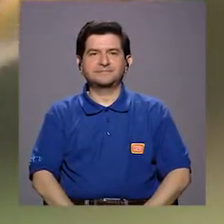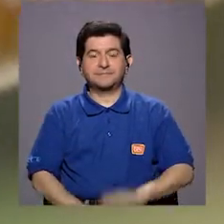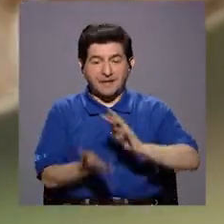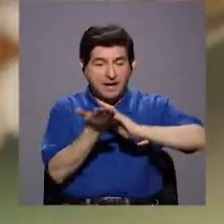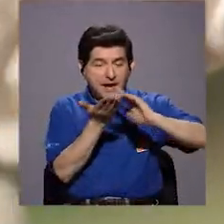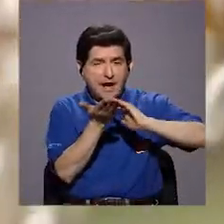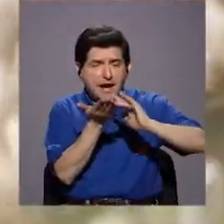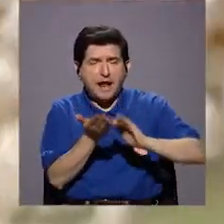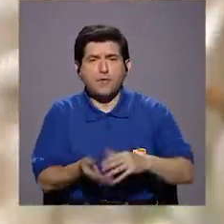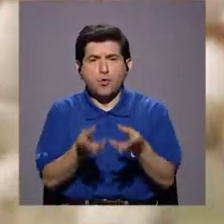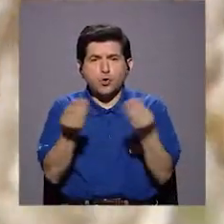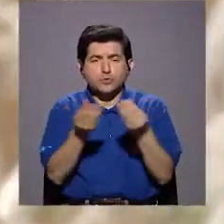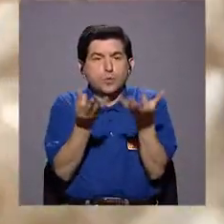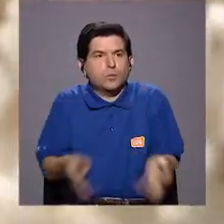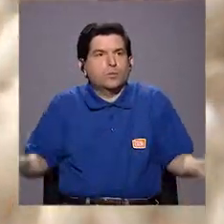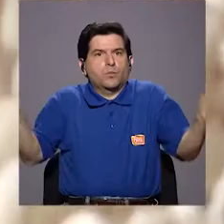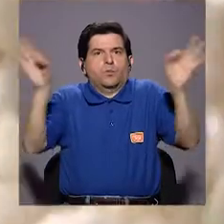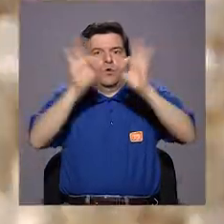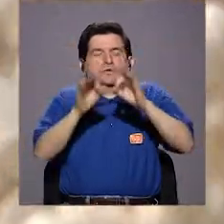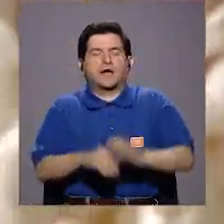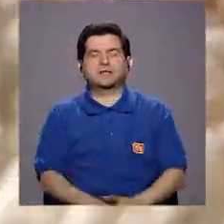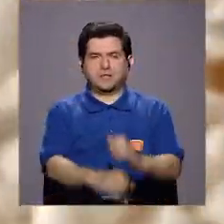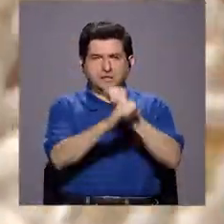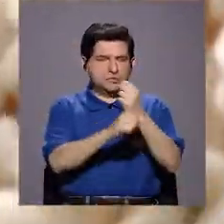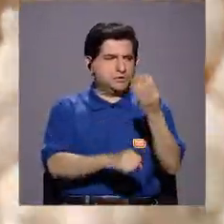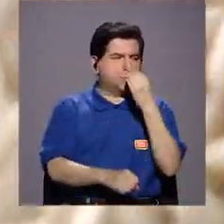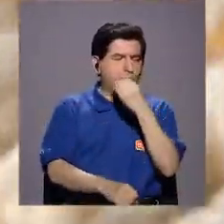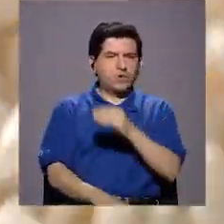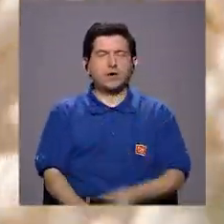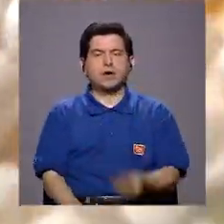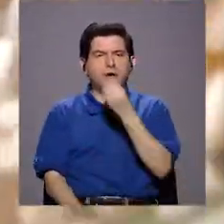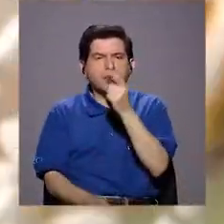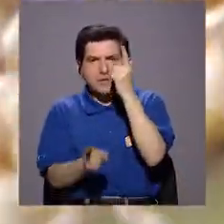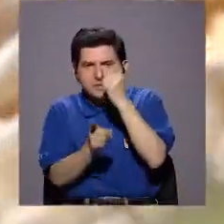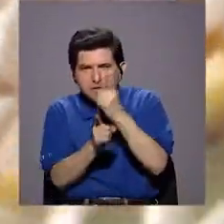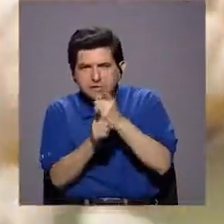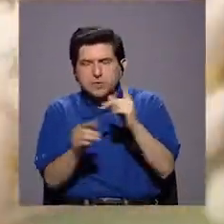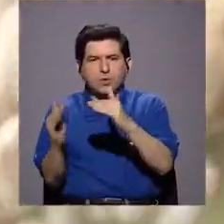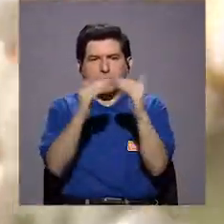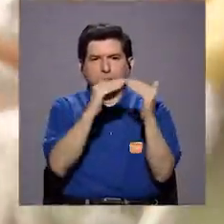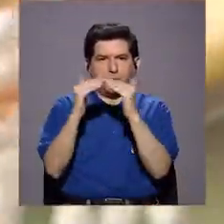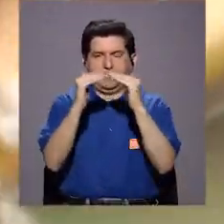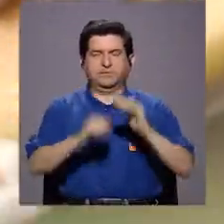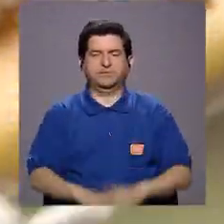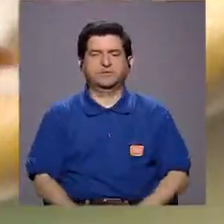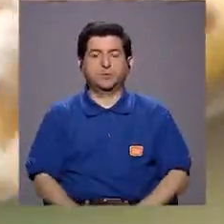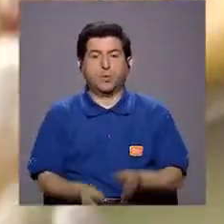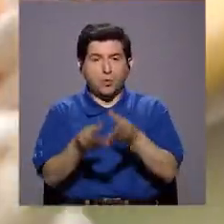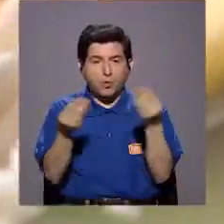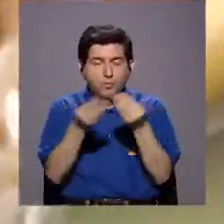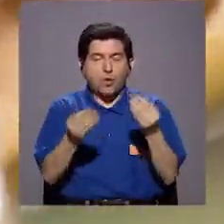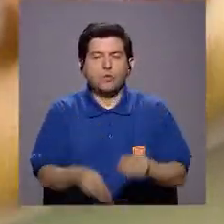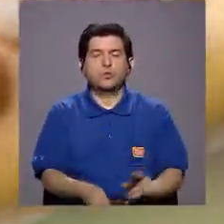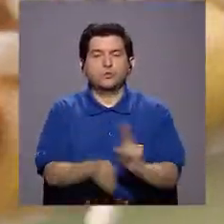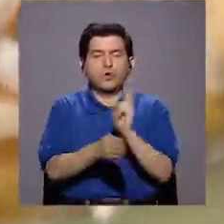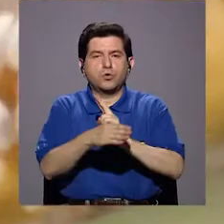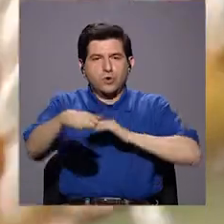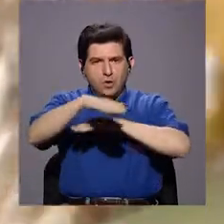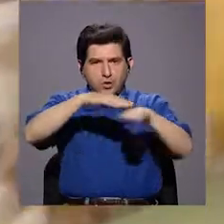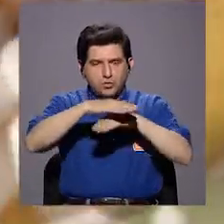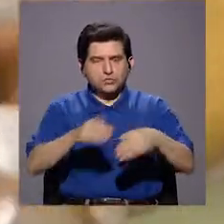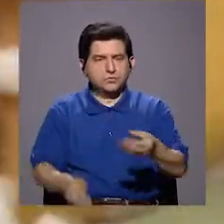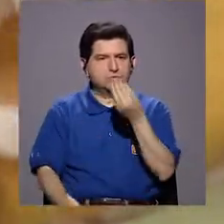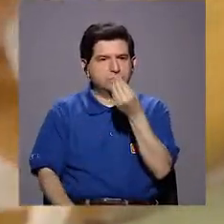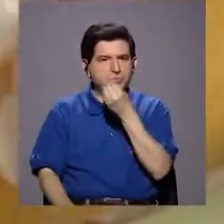el arroz es considerado un producto estratégico para la seguridad alimentaria y nutricional de la población y un producto de consumo básico